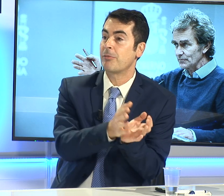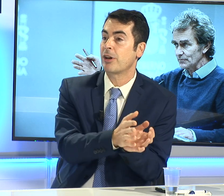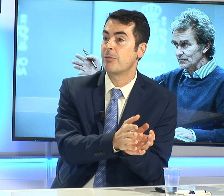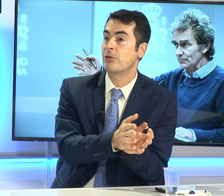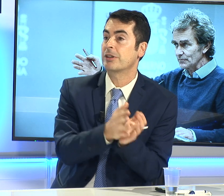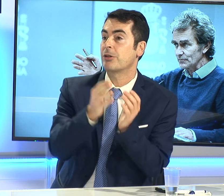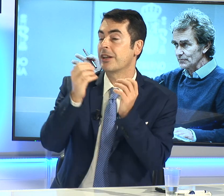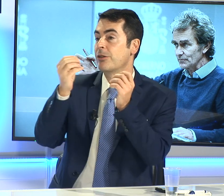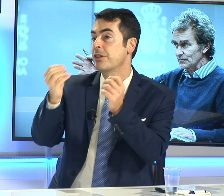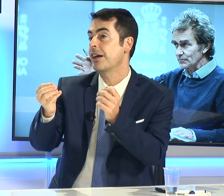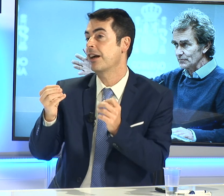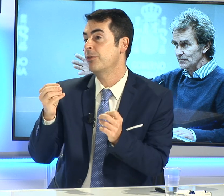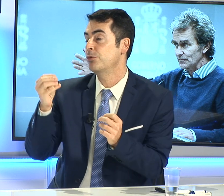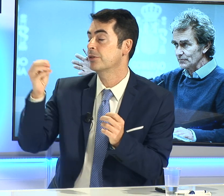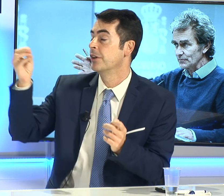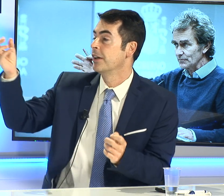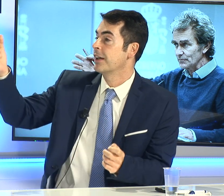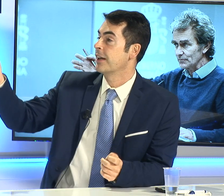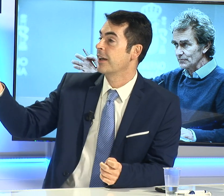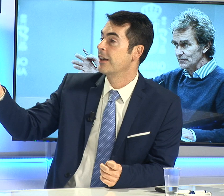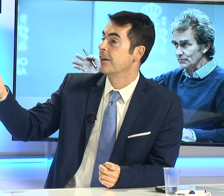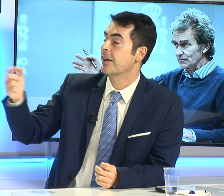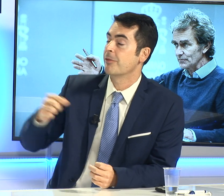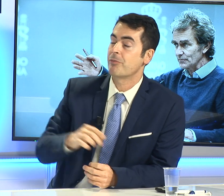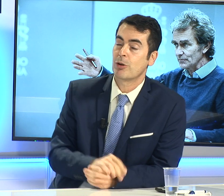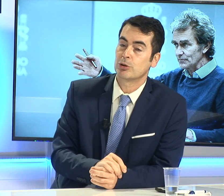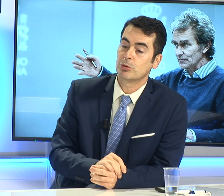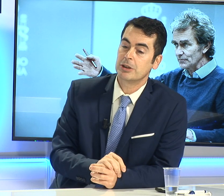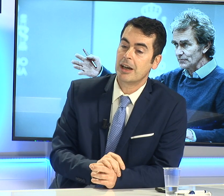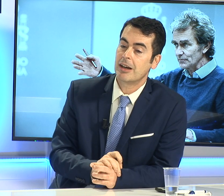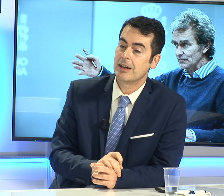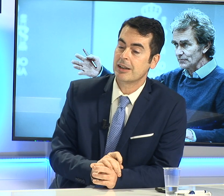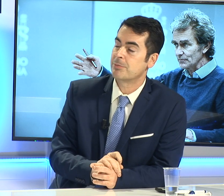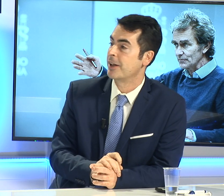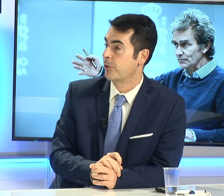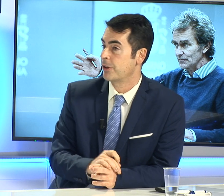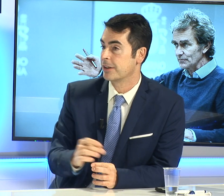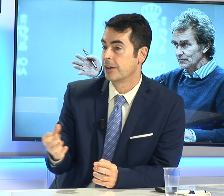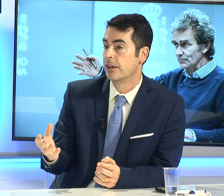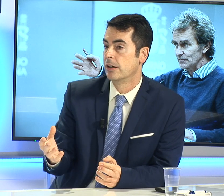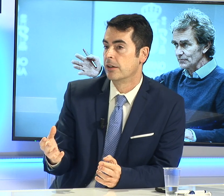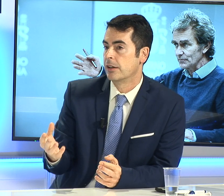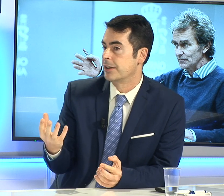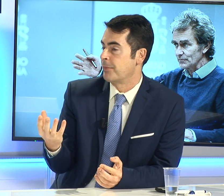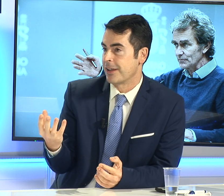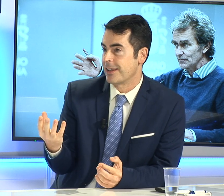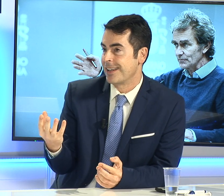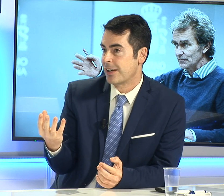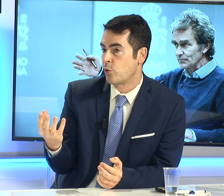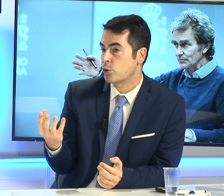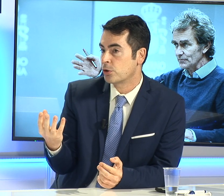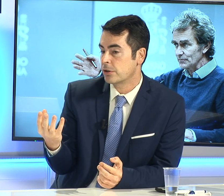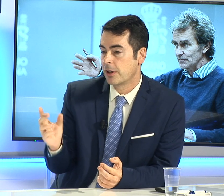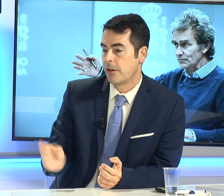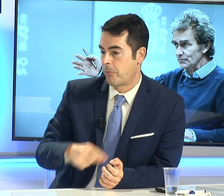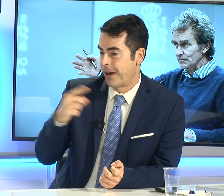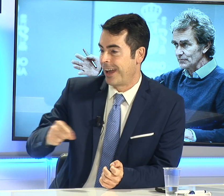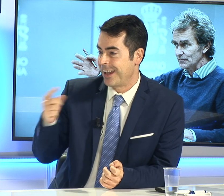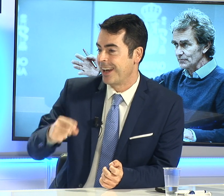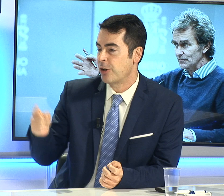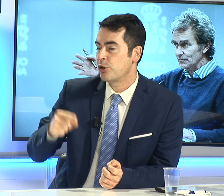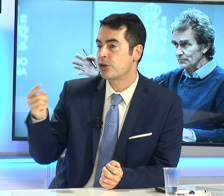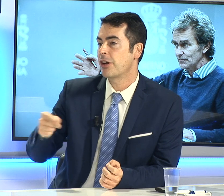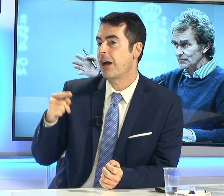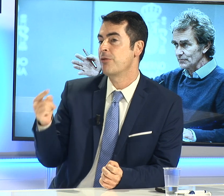test. Ahora, por ejemplo, está ordenando ya Airbus que construya respiradores. España tiene recursos